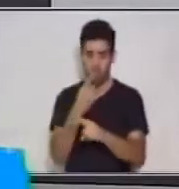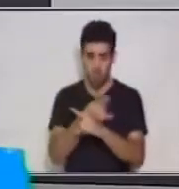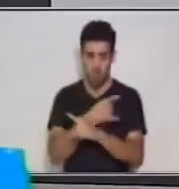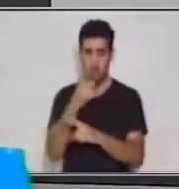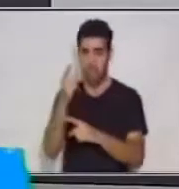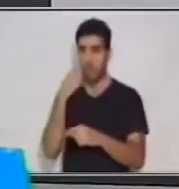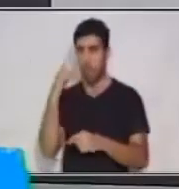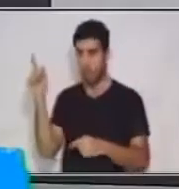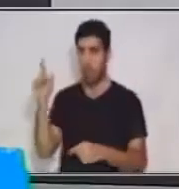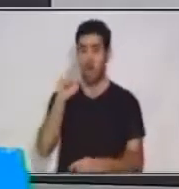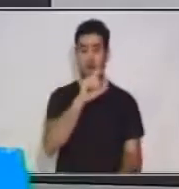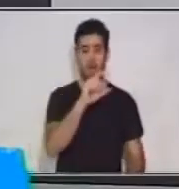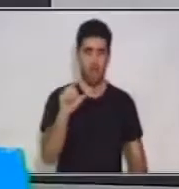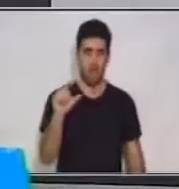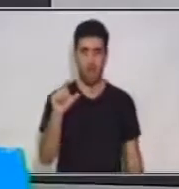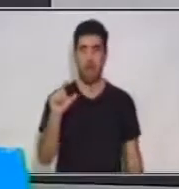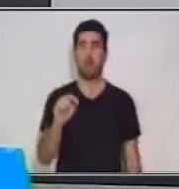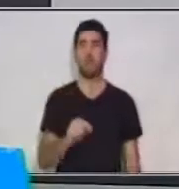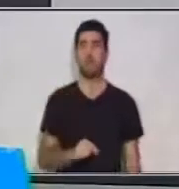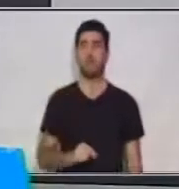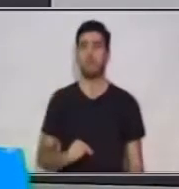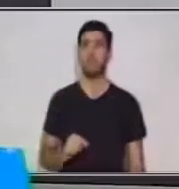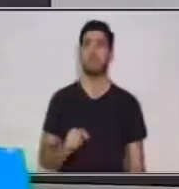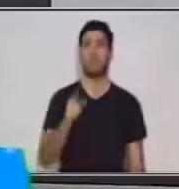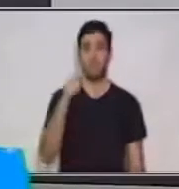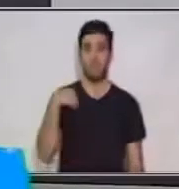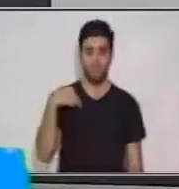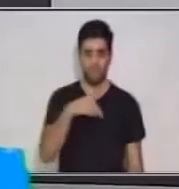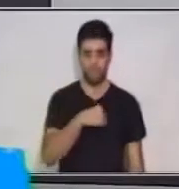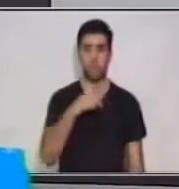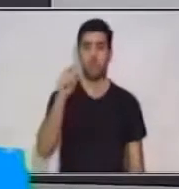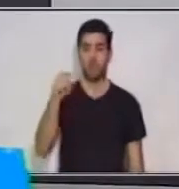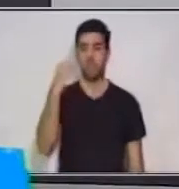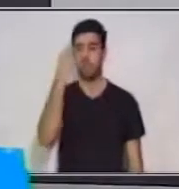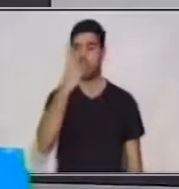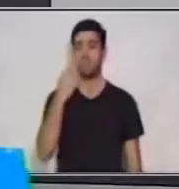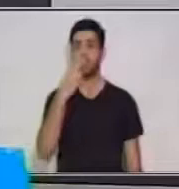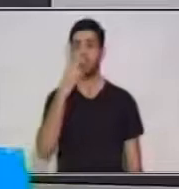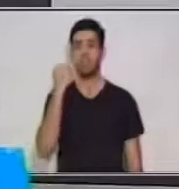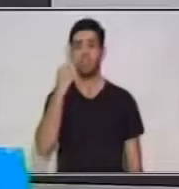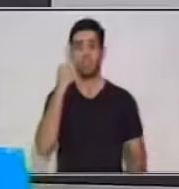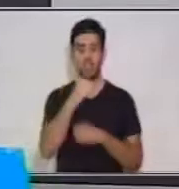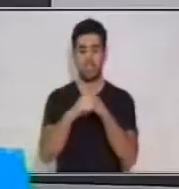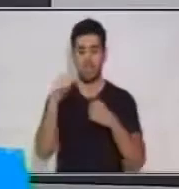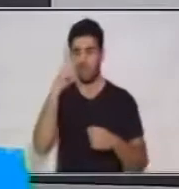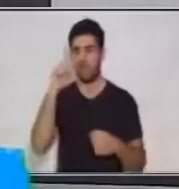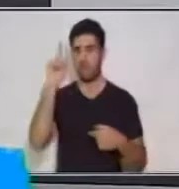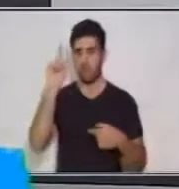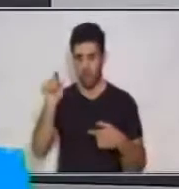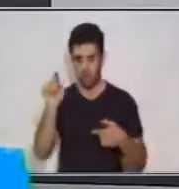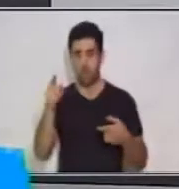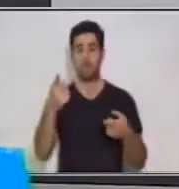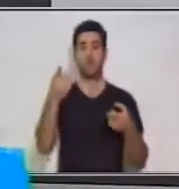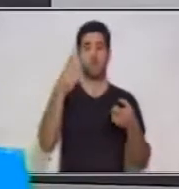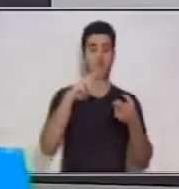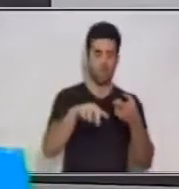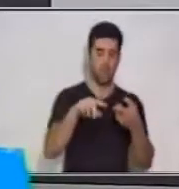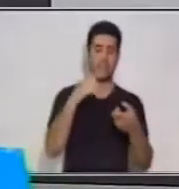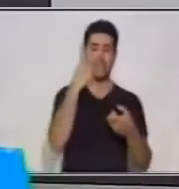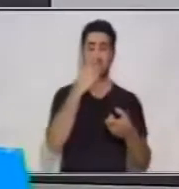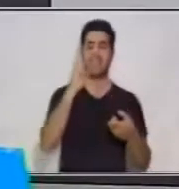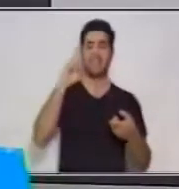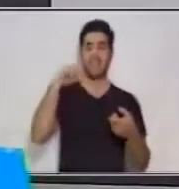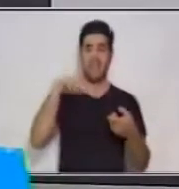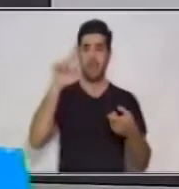una función, al despejarla a este lado, vamos a utilizar la función inversa. Entonces, primero vas